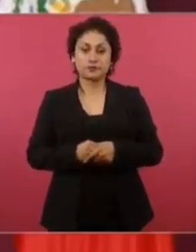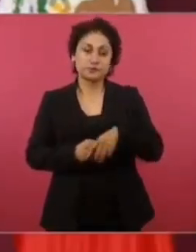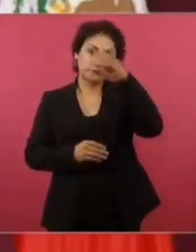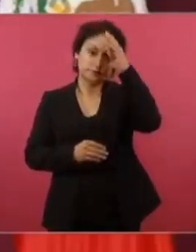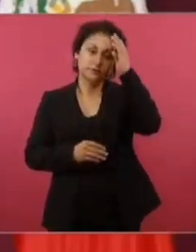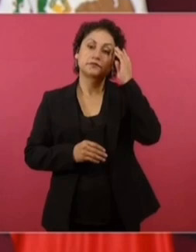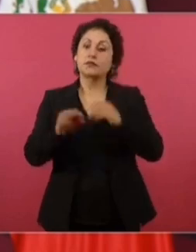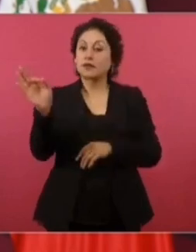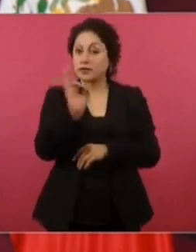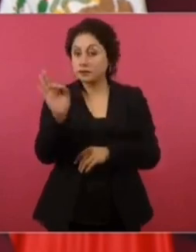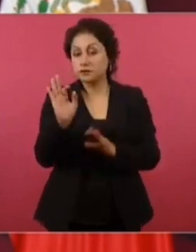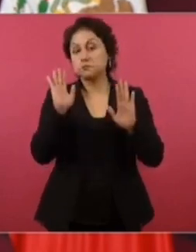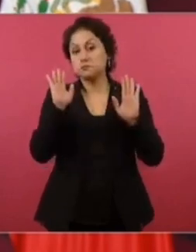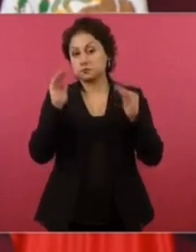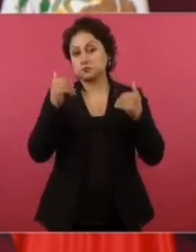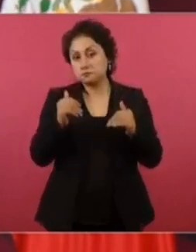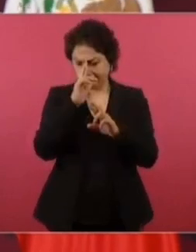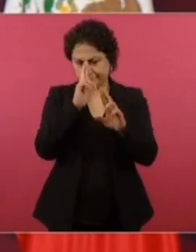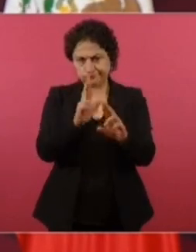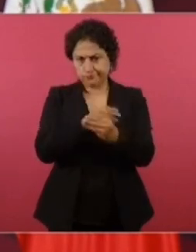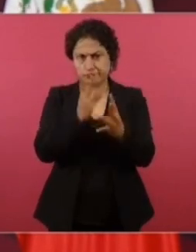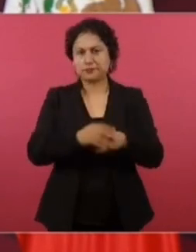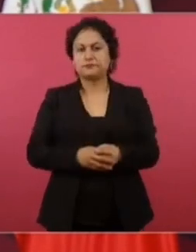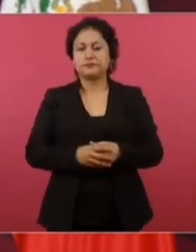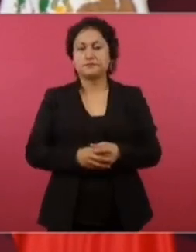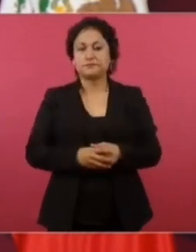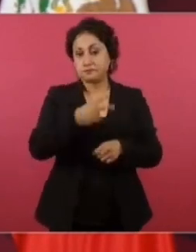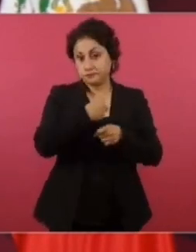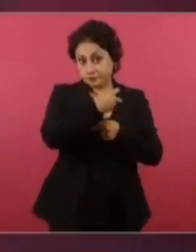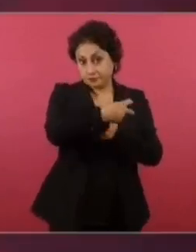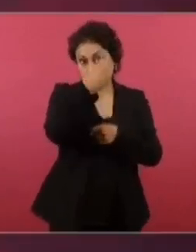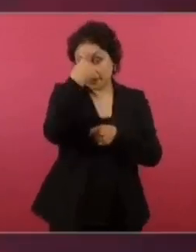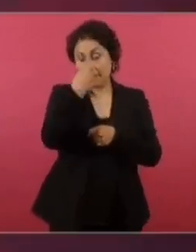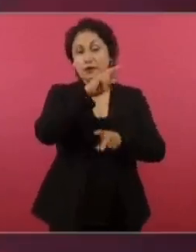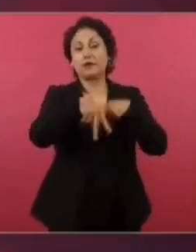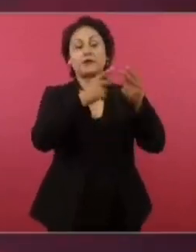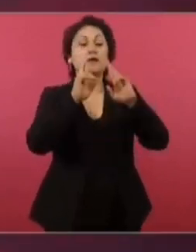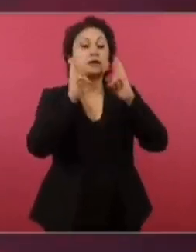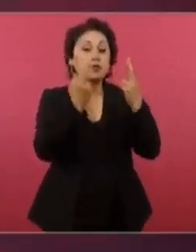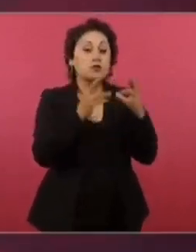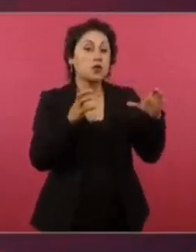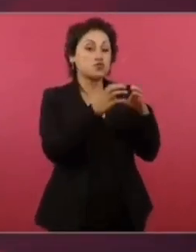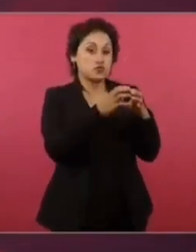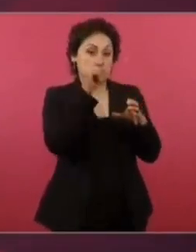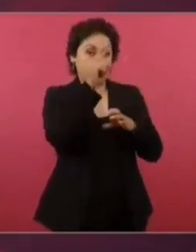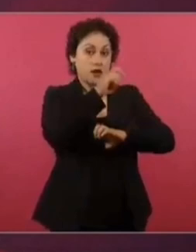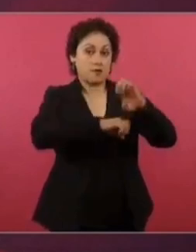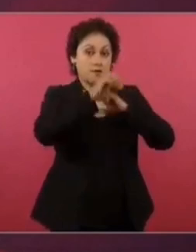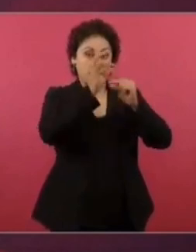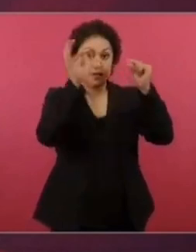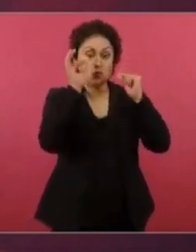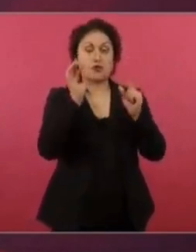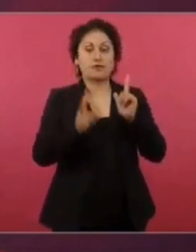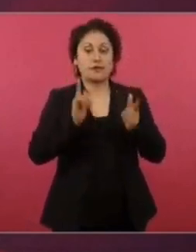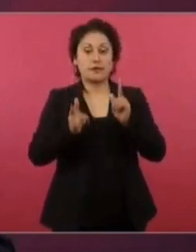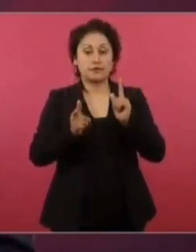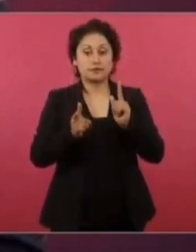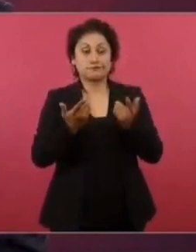mí me invita, lo digo de manera respetuosa, a tener una reunión con él o a encontrarme con el gobernador de Texas, lo que diga mi dedito.